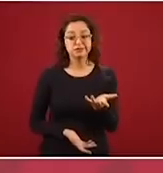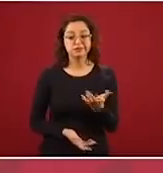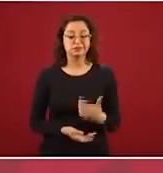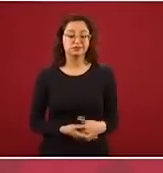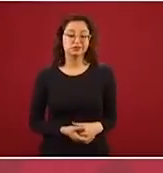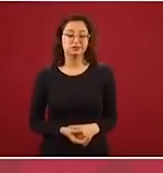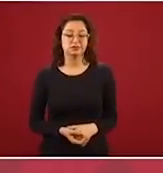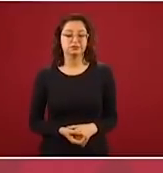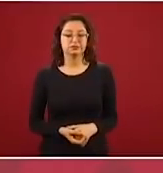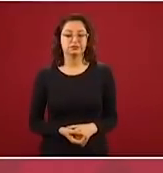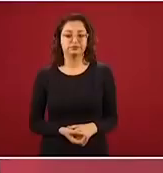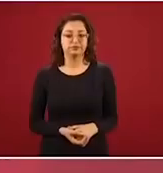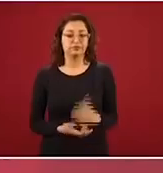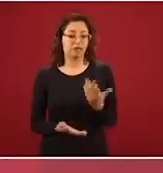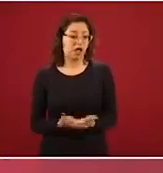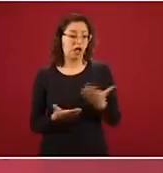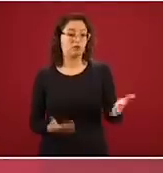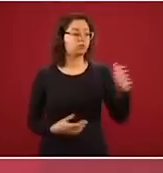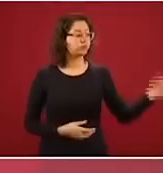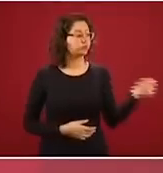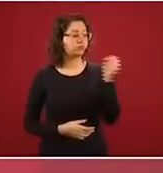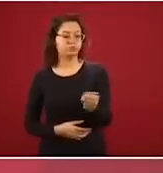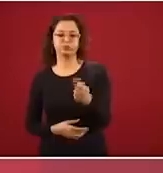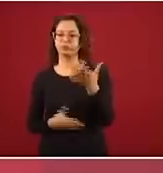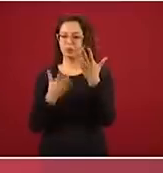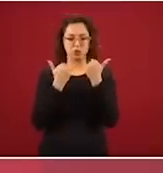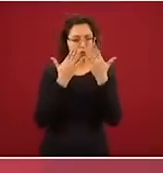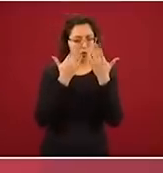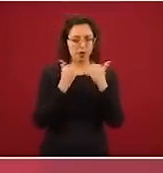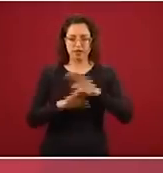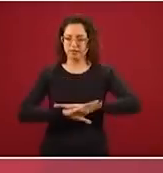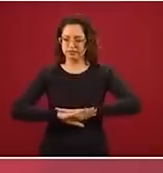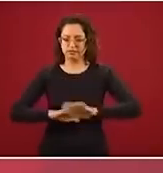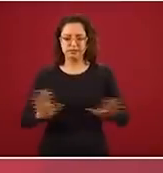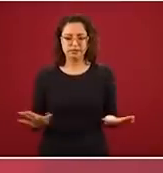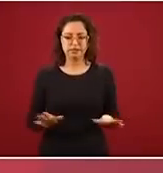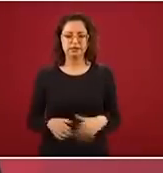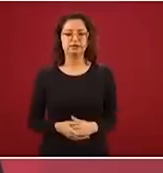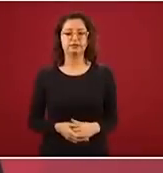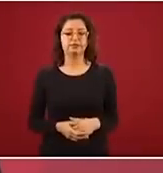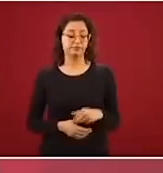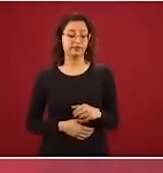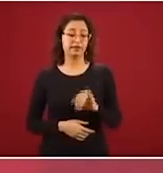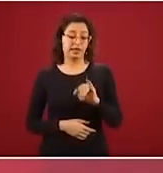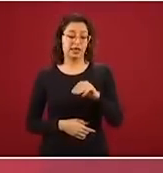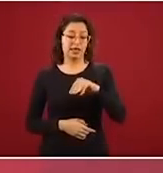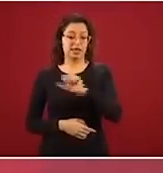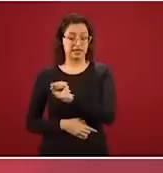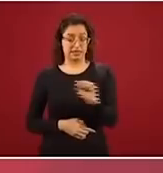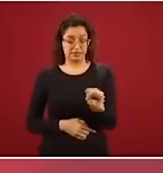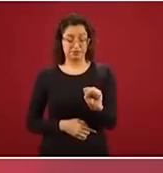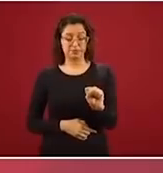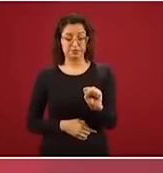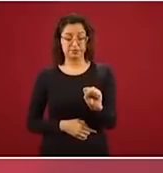Entonces, ya no hay delegados del ISSSTE. Y en el caso del seguro,